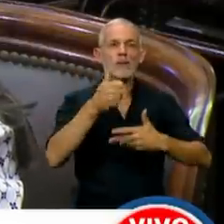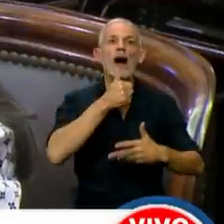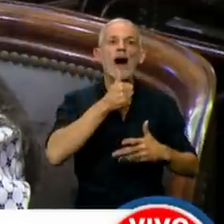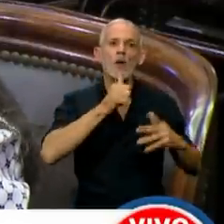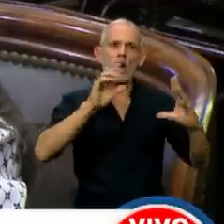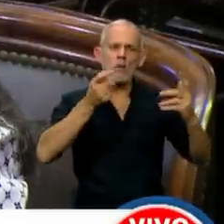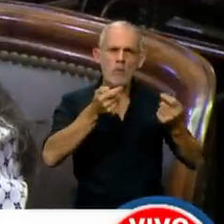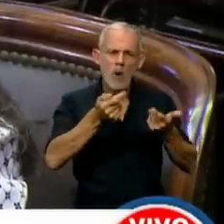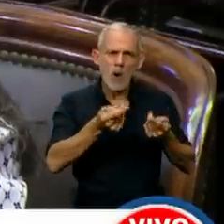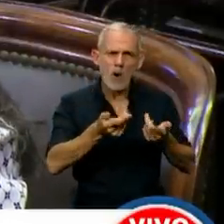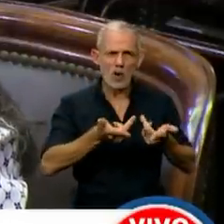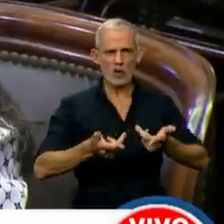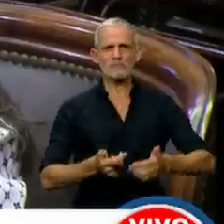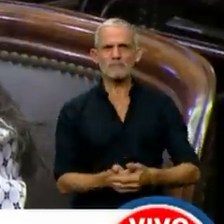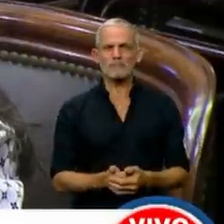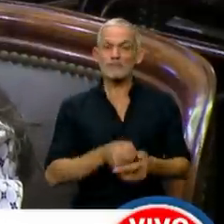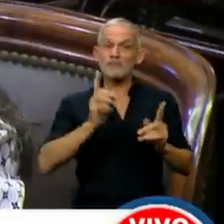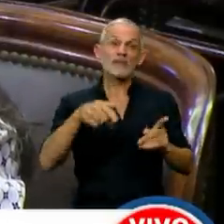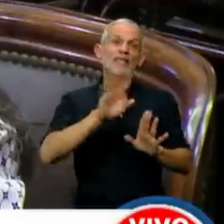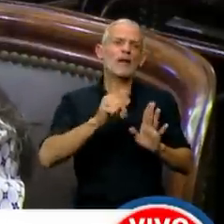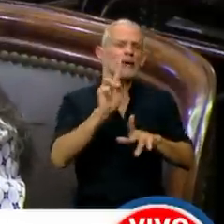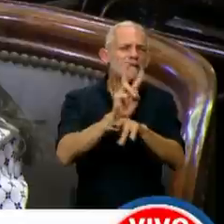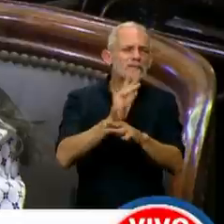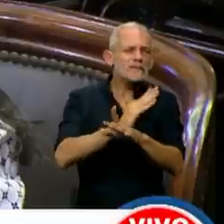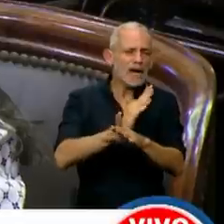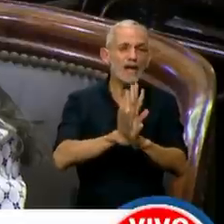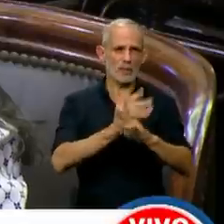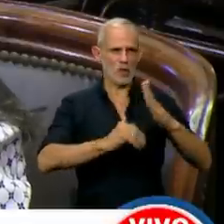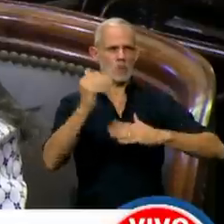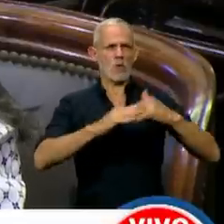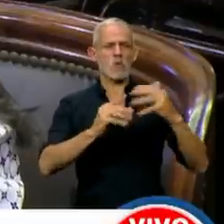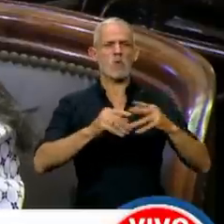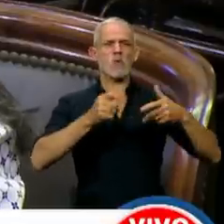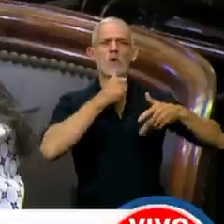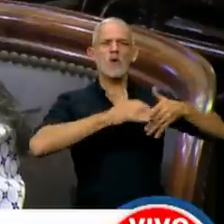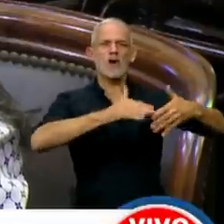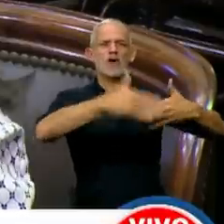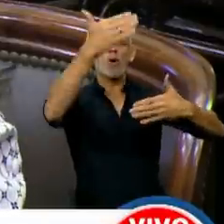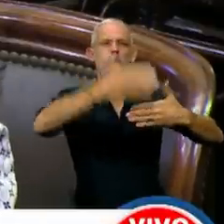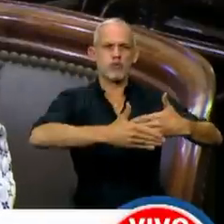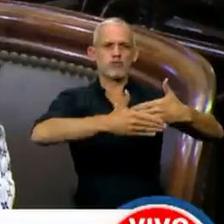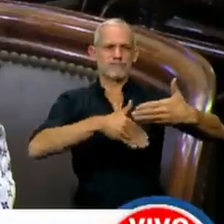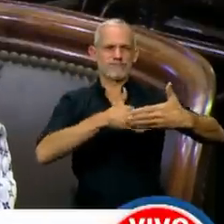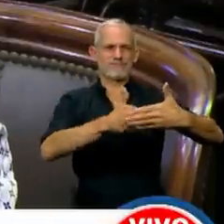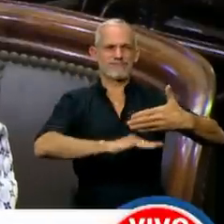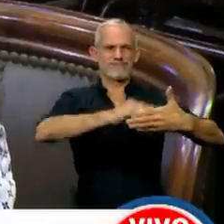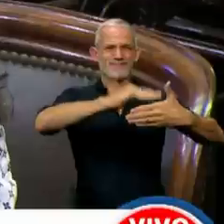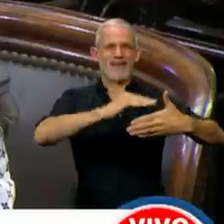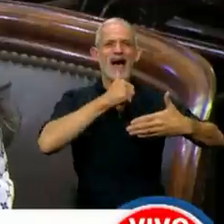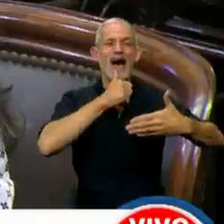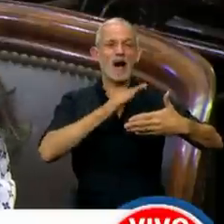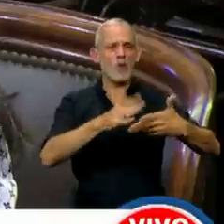pero para eso también con previsibilidad se han construido o diques constantemente se